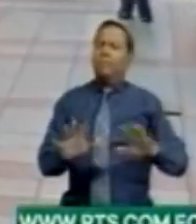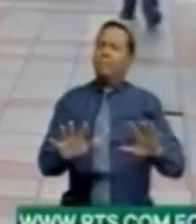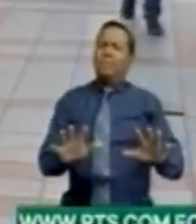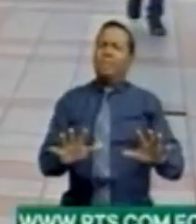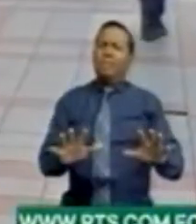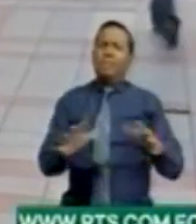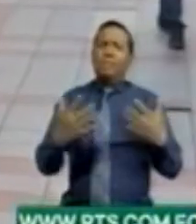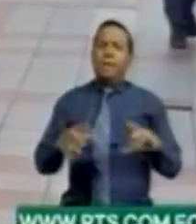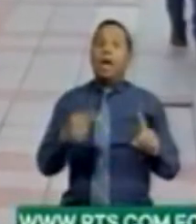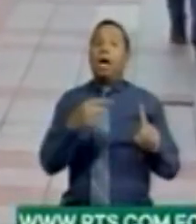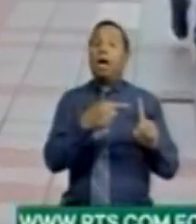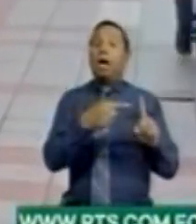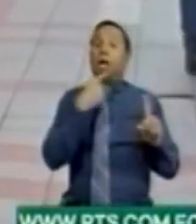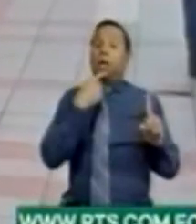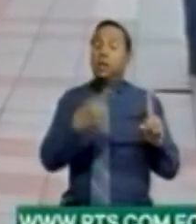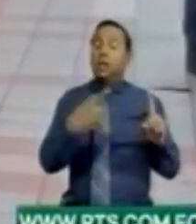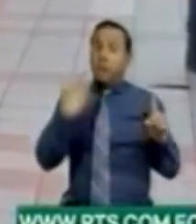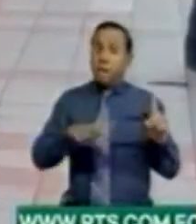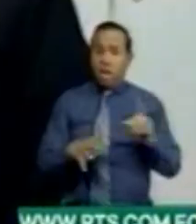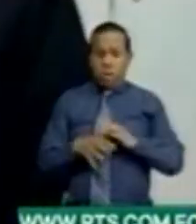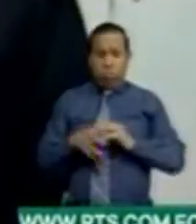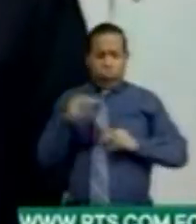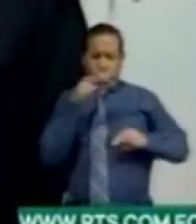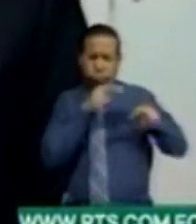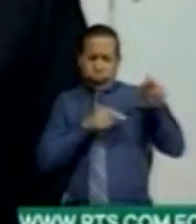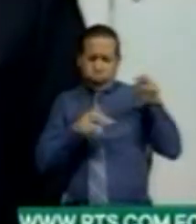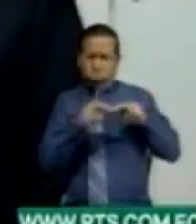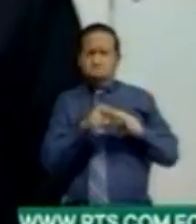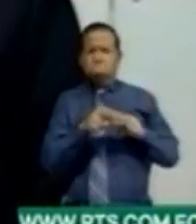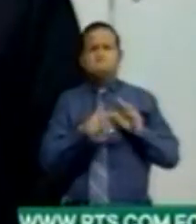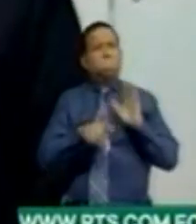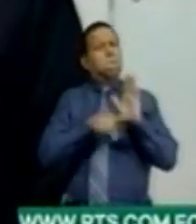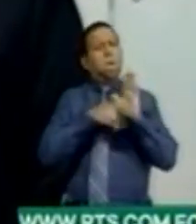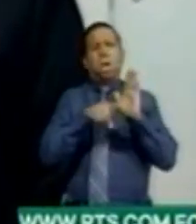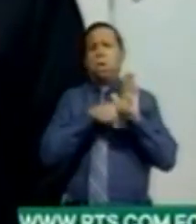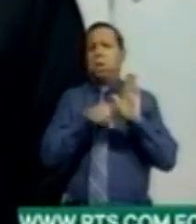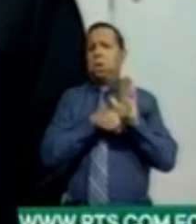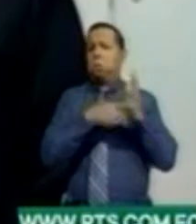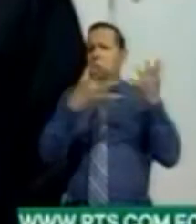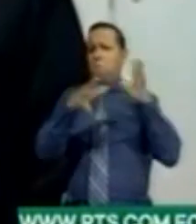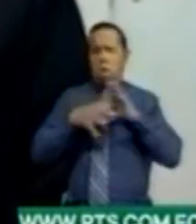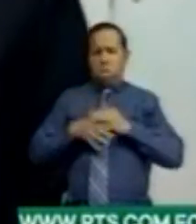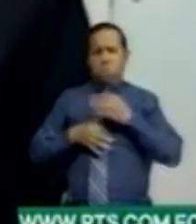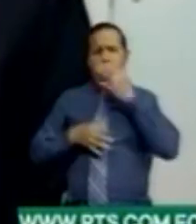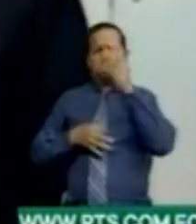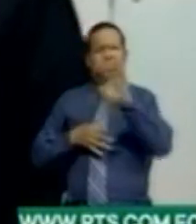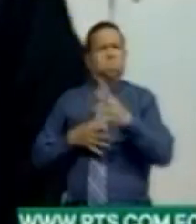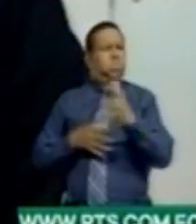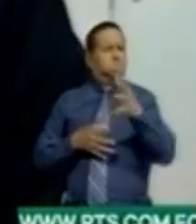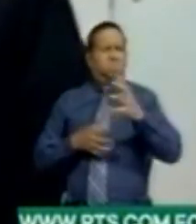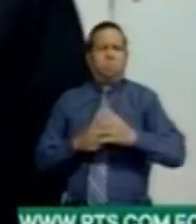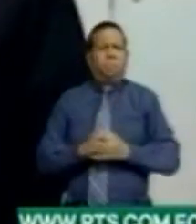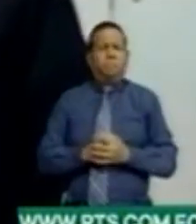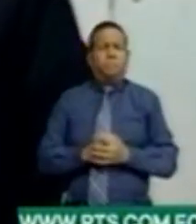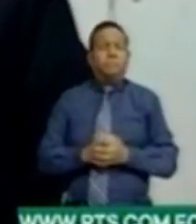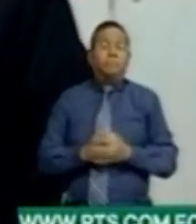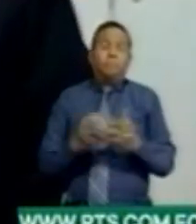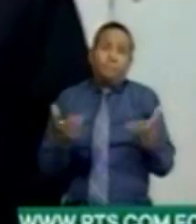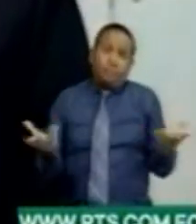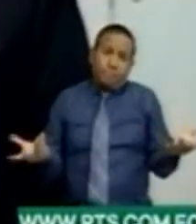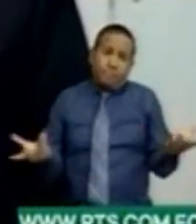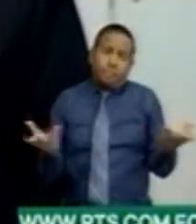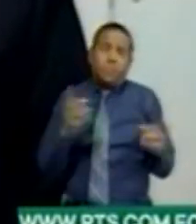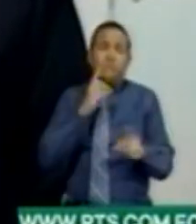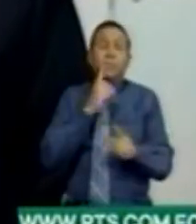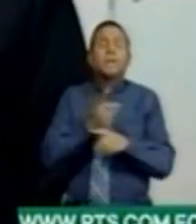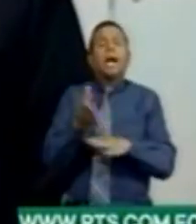han solicitado otros como medida de seguridad. Dio negativo para todo y por haber sido parte del